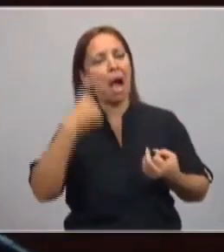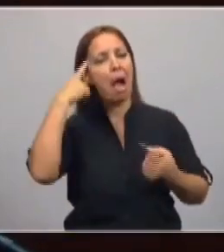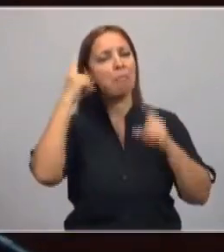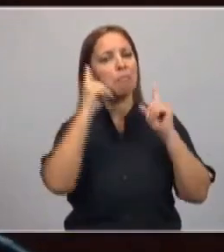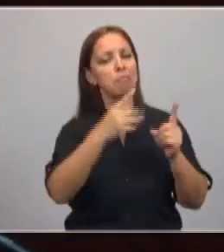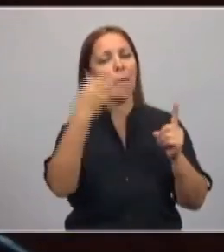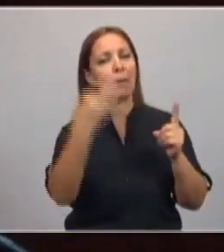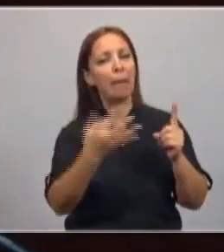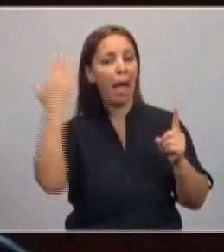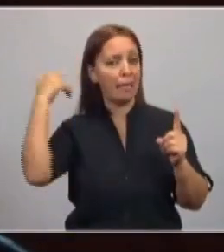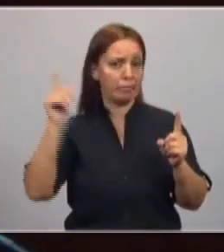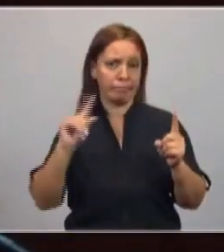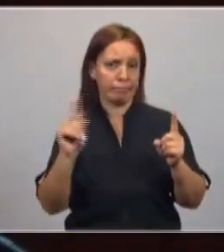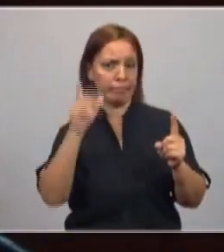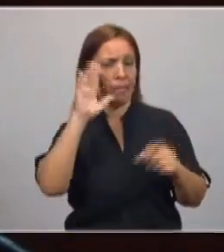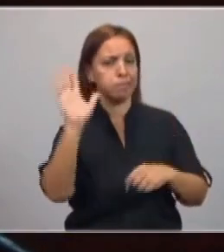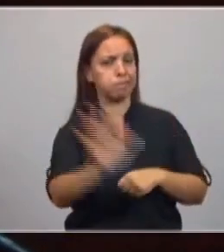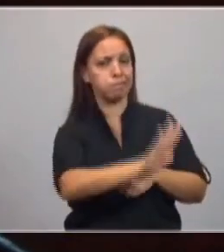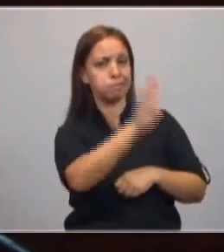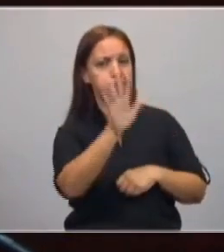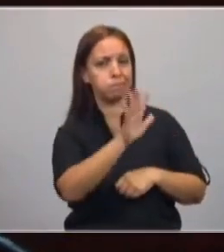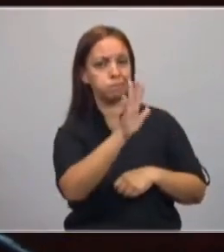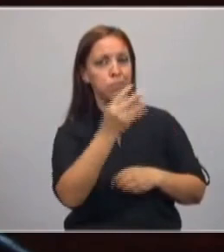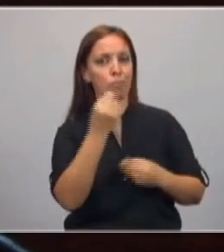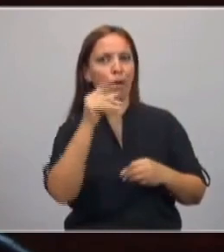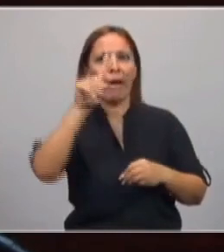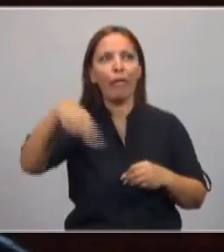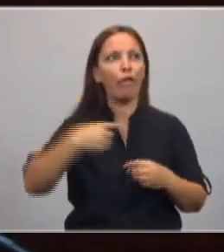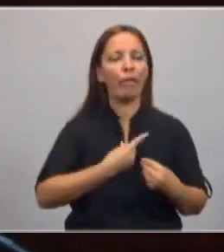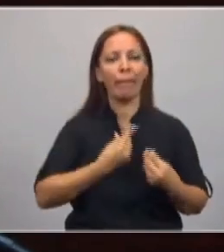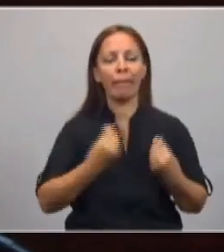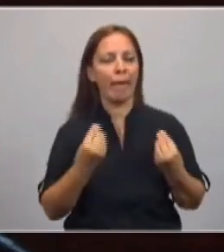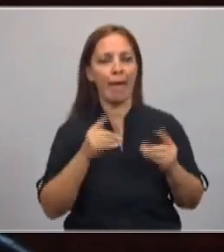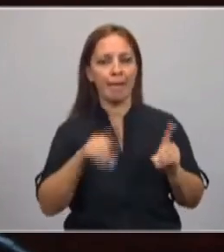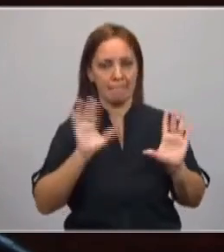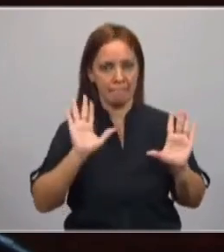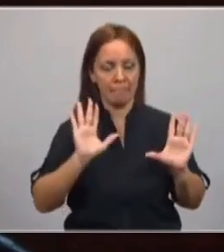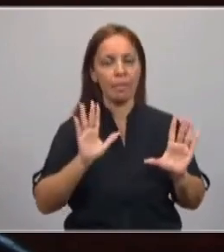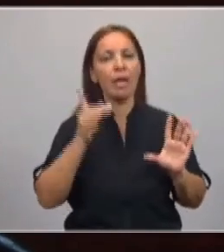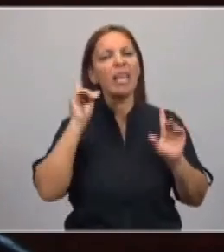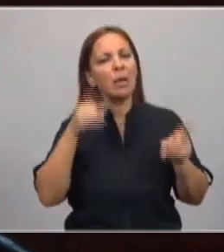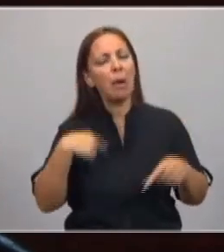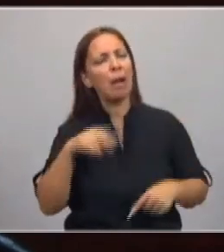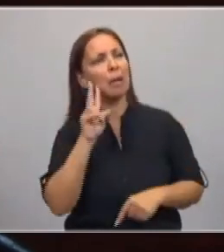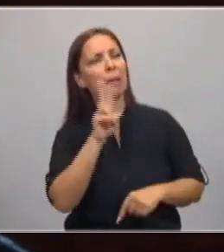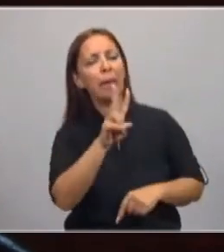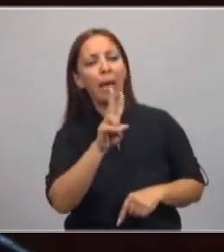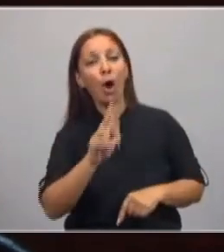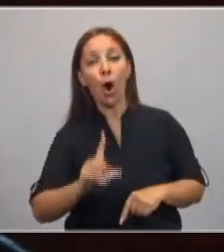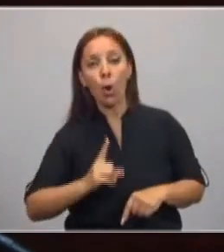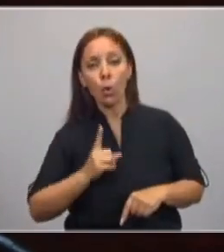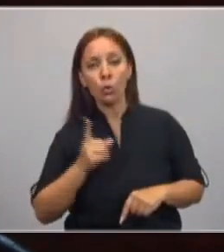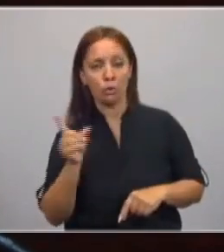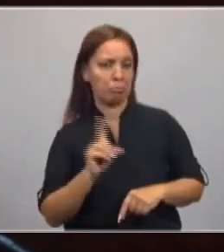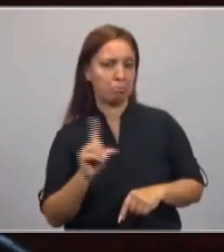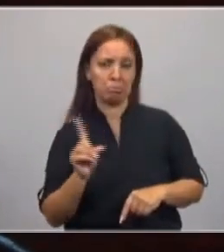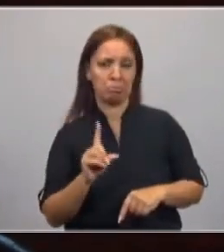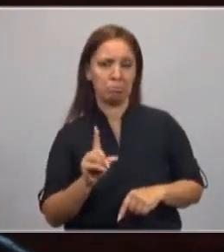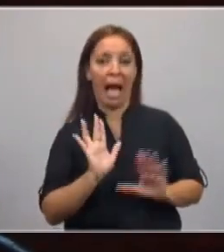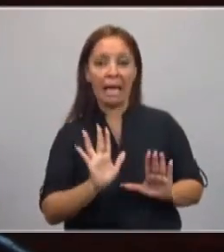y su metodología. Pero más allá de eso, la verdad que no da orgullo ver a un presidente